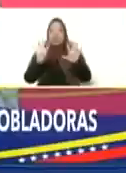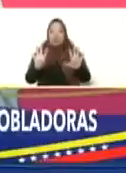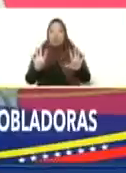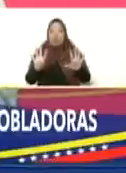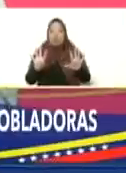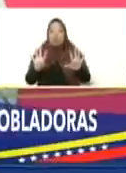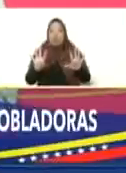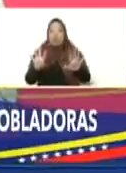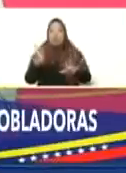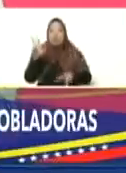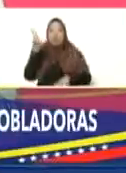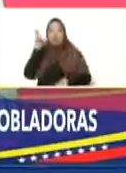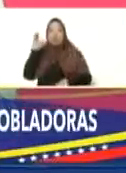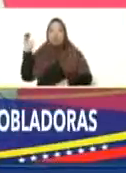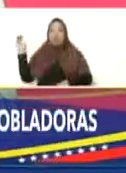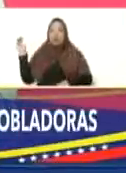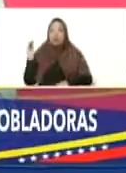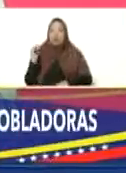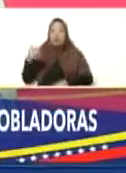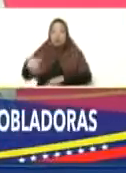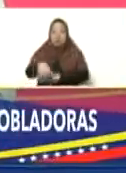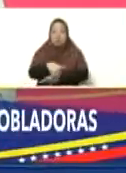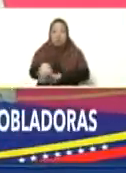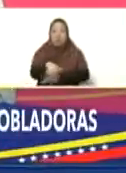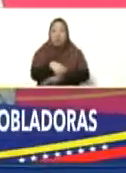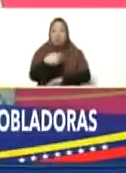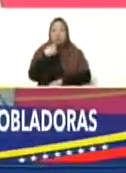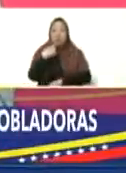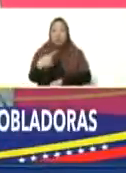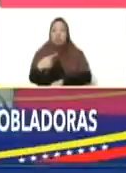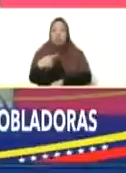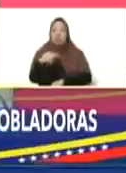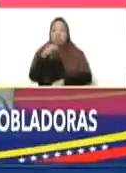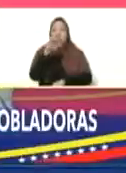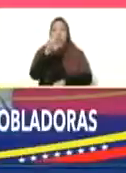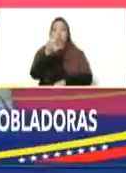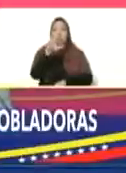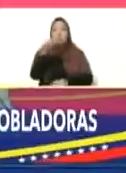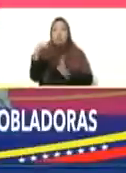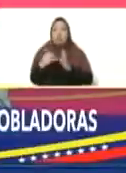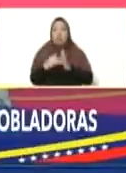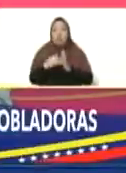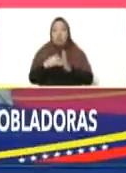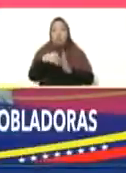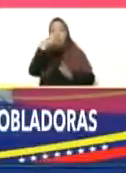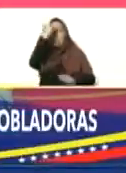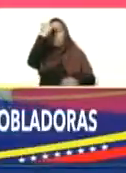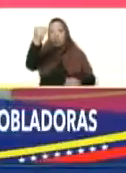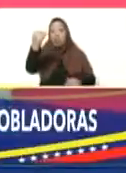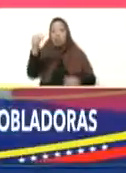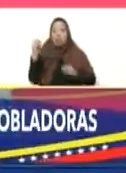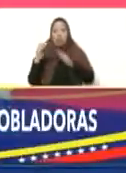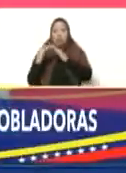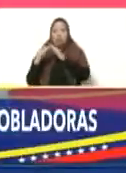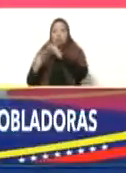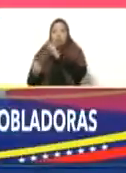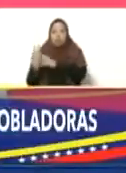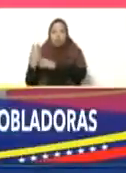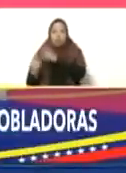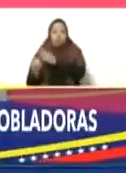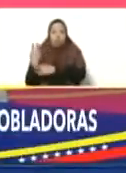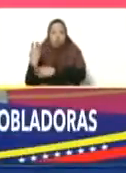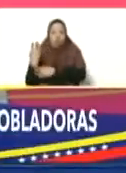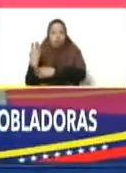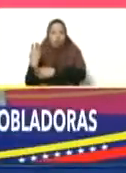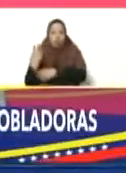yo lo que sé es que yo venía por aquí y me dijeron es como 3000 personas frente a miraflores me dijo